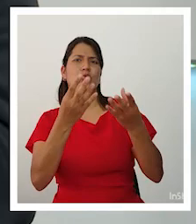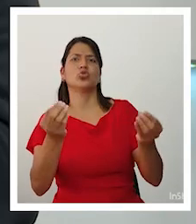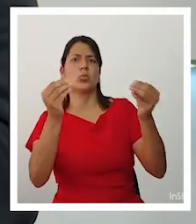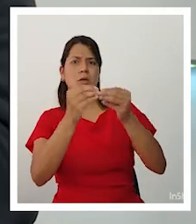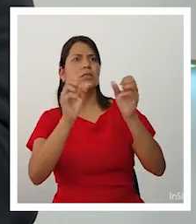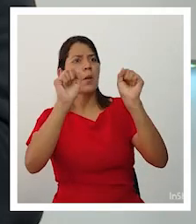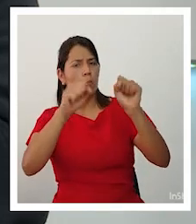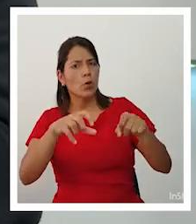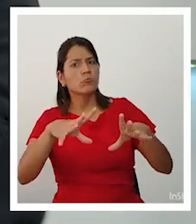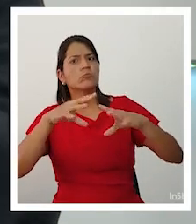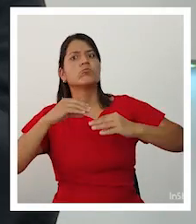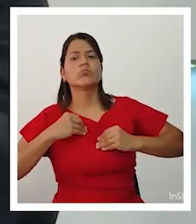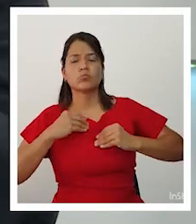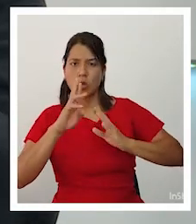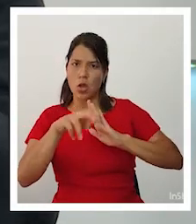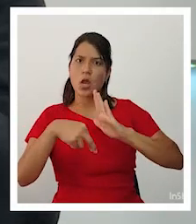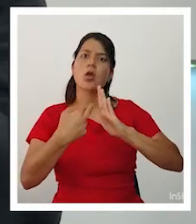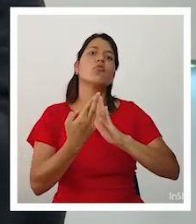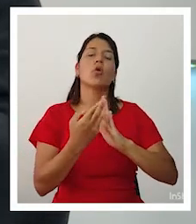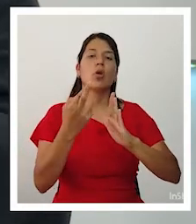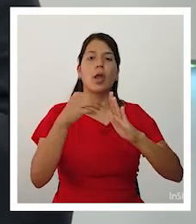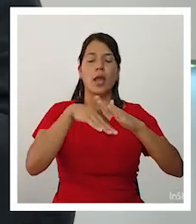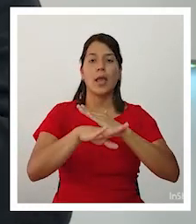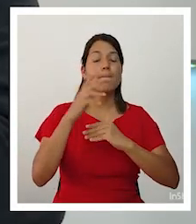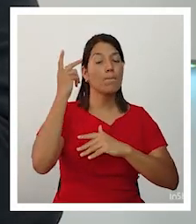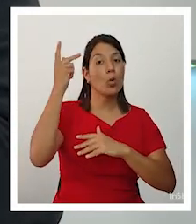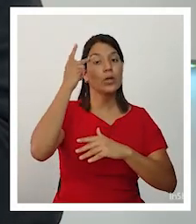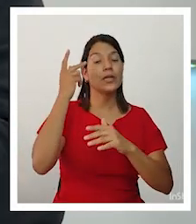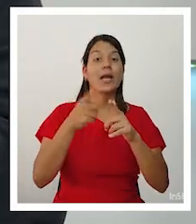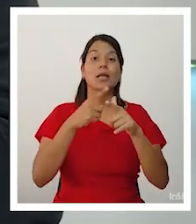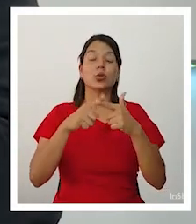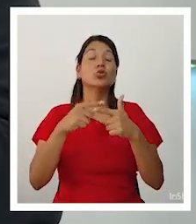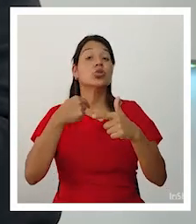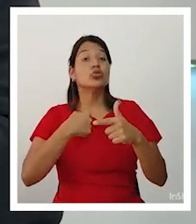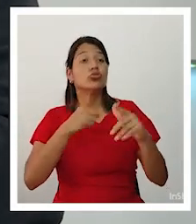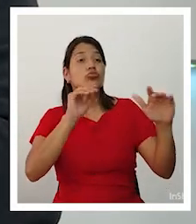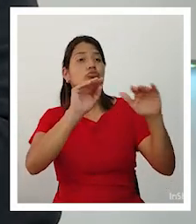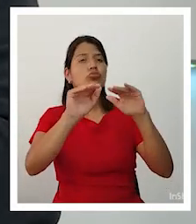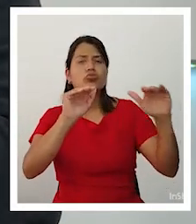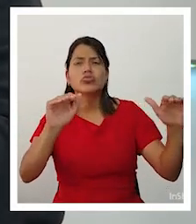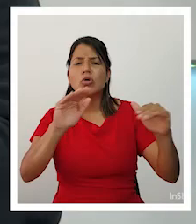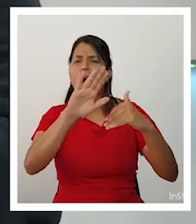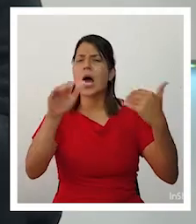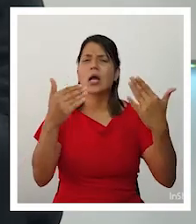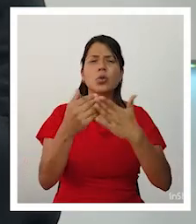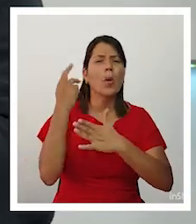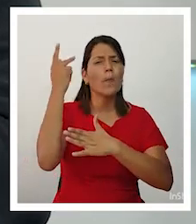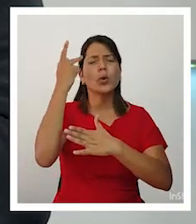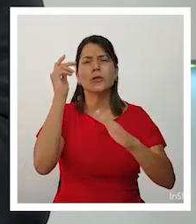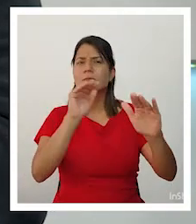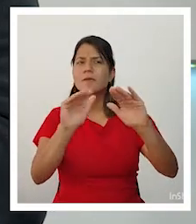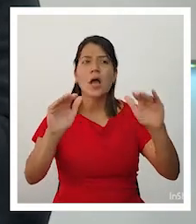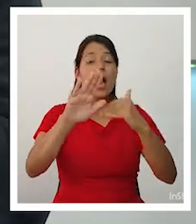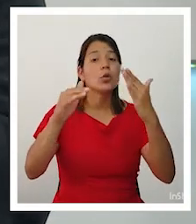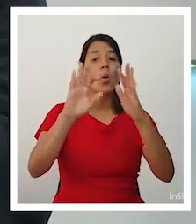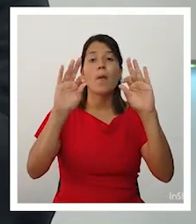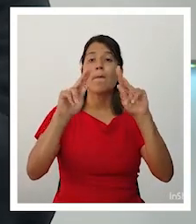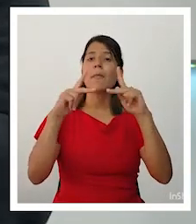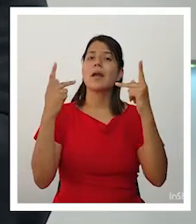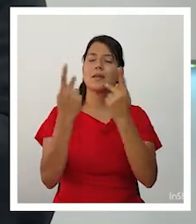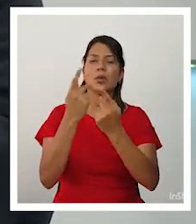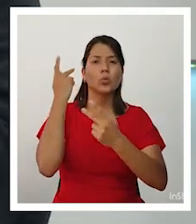pueden ser parte de la política. Así que insto a todos los políticos, a todos los partidos políticos, a